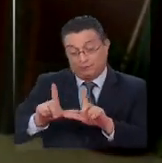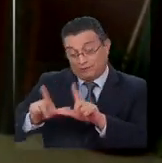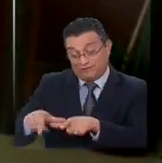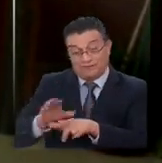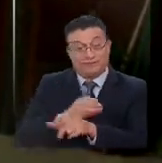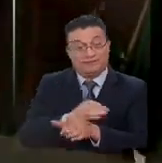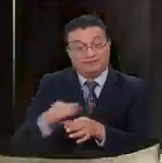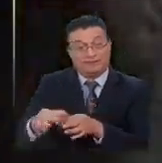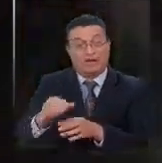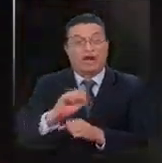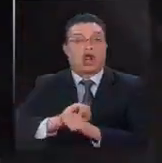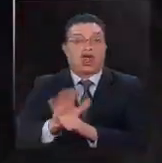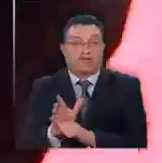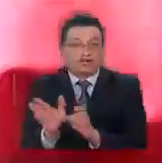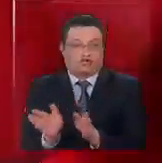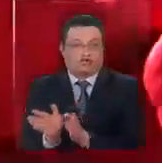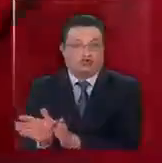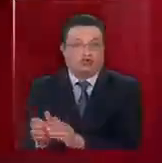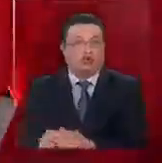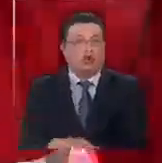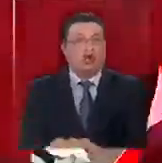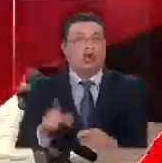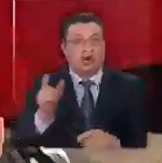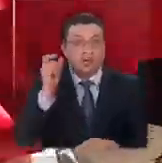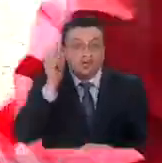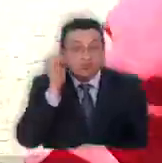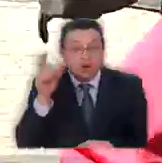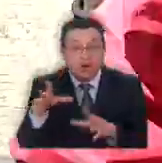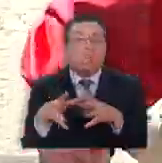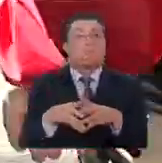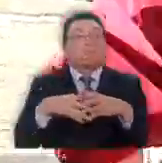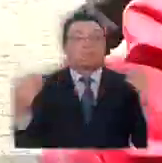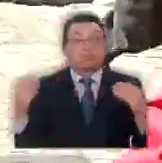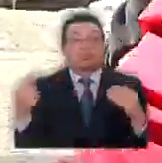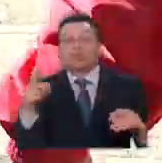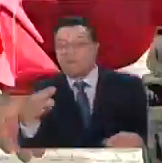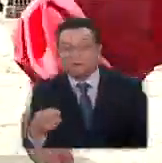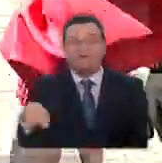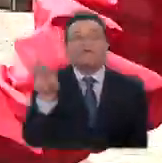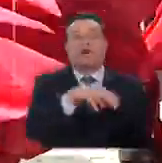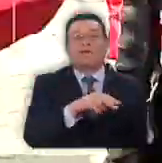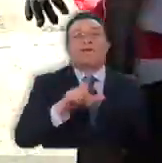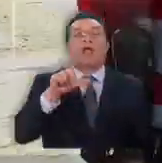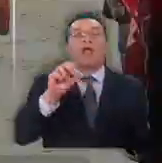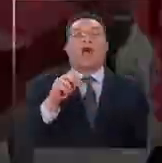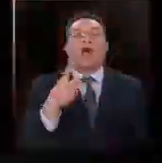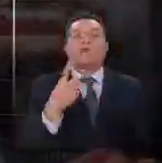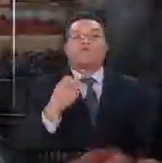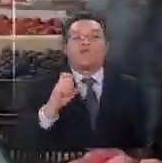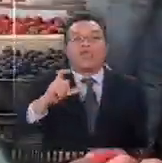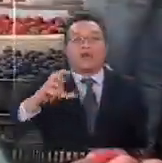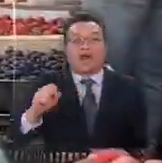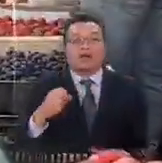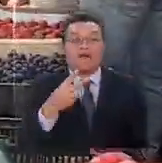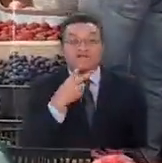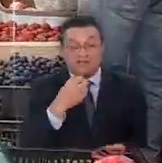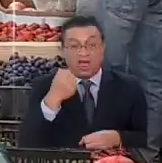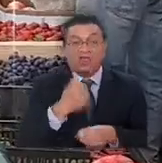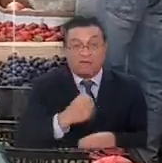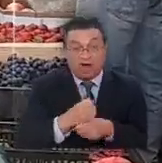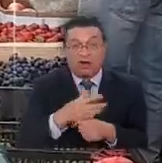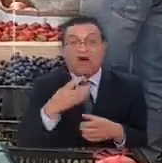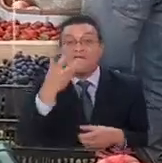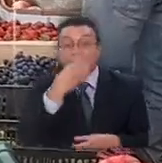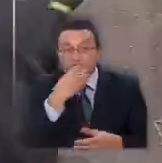COVID que tiene nuestro hospital. El problema es que la mujer escapó y lo primero que hizo fue volver a la Vega Monumental, donde vive, trabaja acomodando